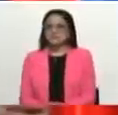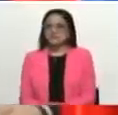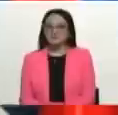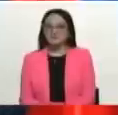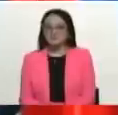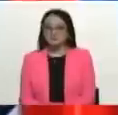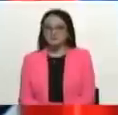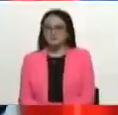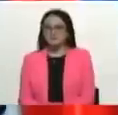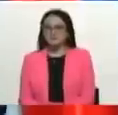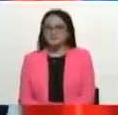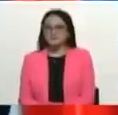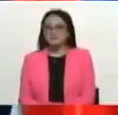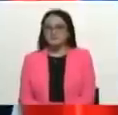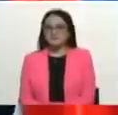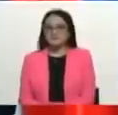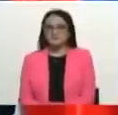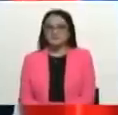Aquí tenemos